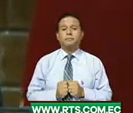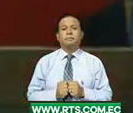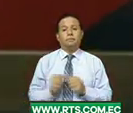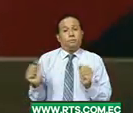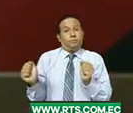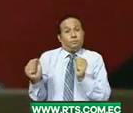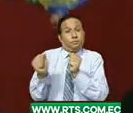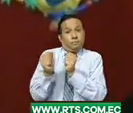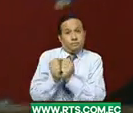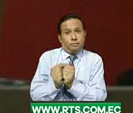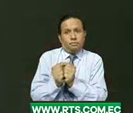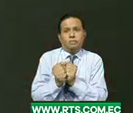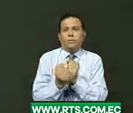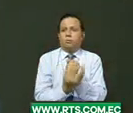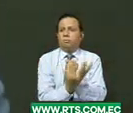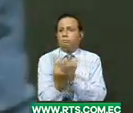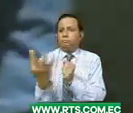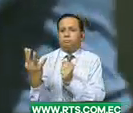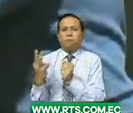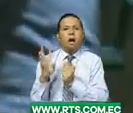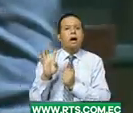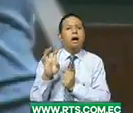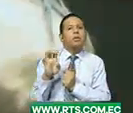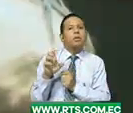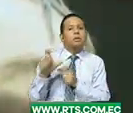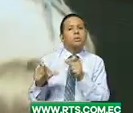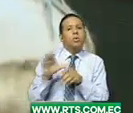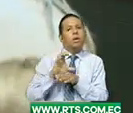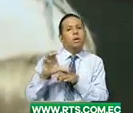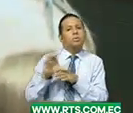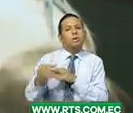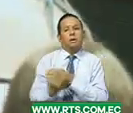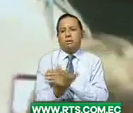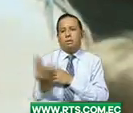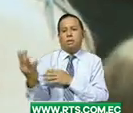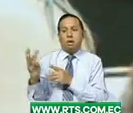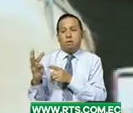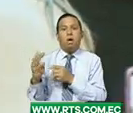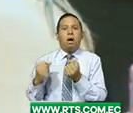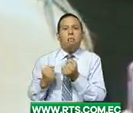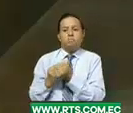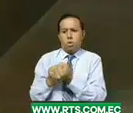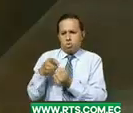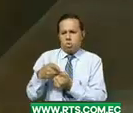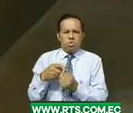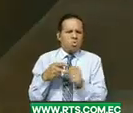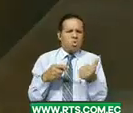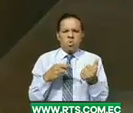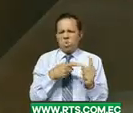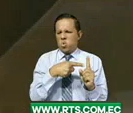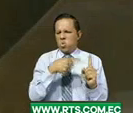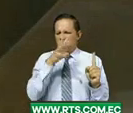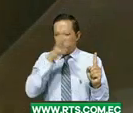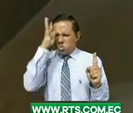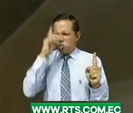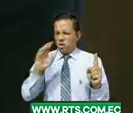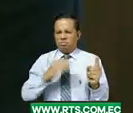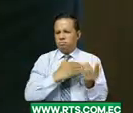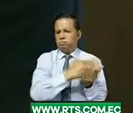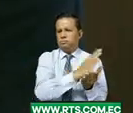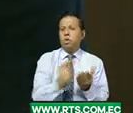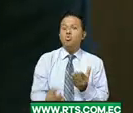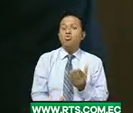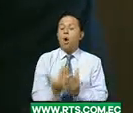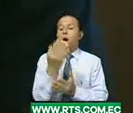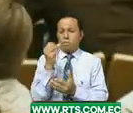Junto a él, los 14 concejales que apoyaron la remoción del alcalde destituido, Jorge Yunda. Cada uno de los ediles, contentos con